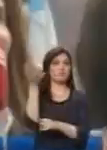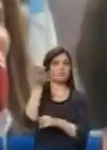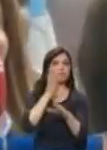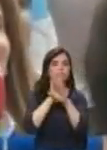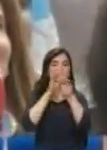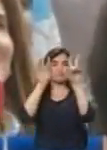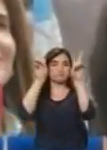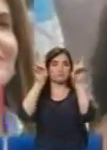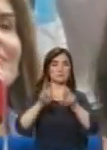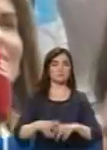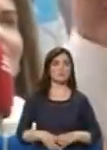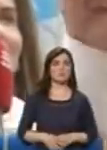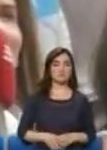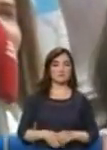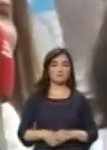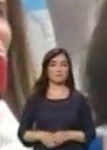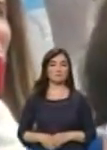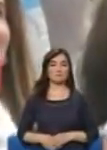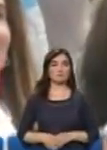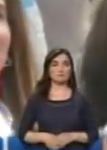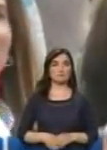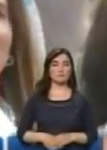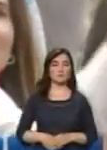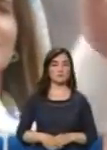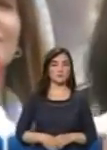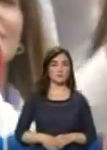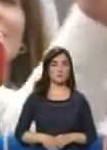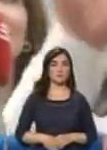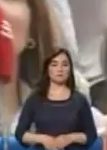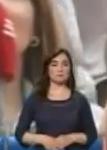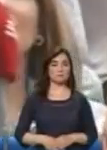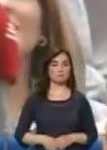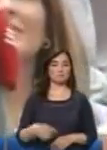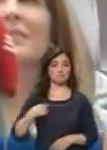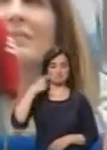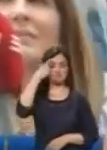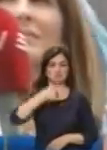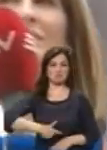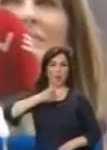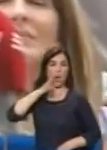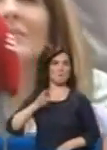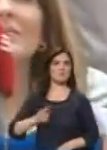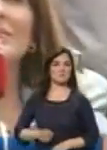el tema. Este es un hombre no solo